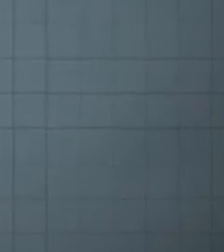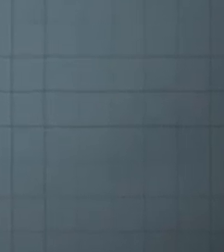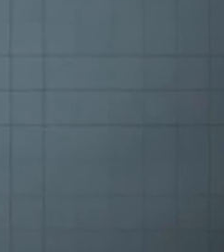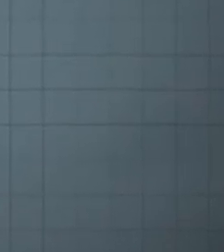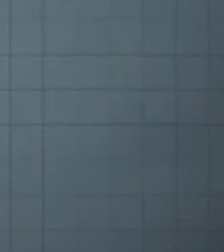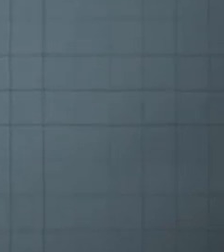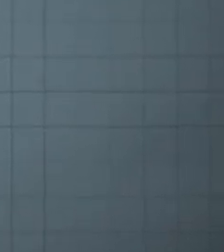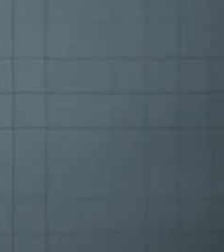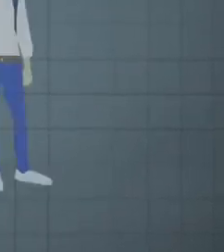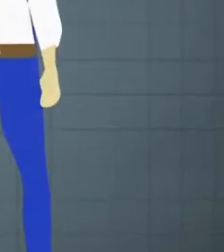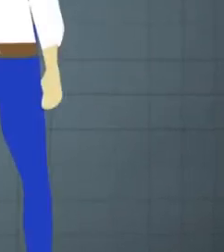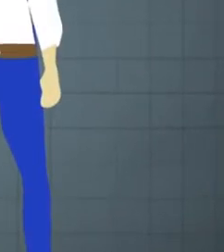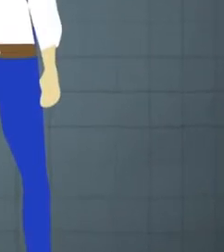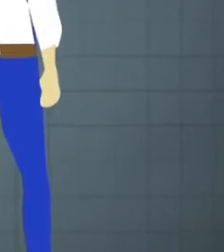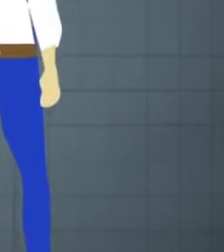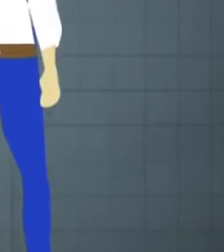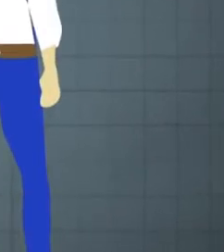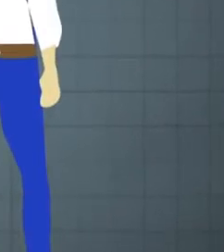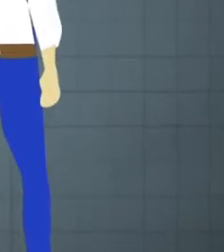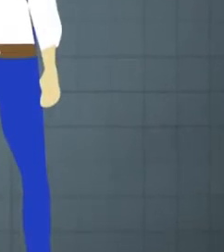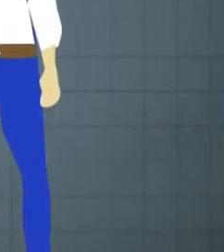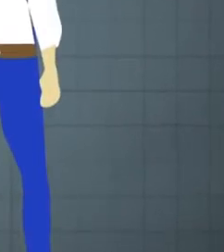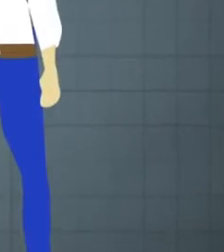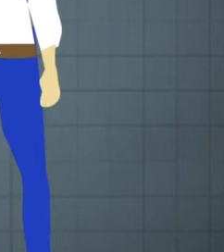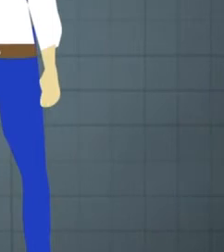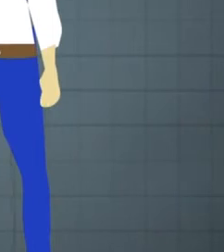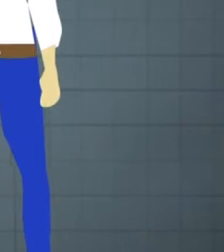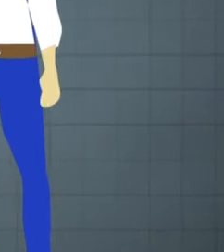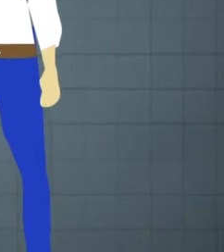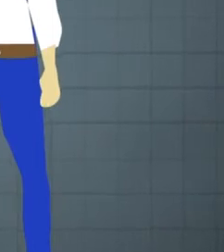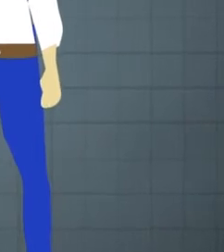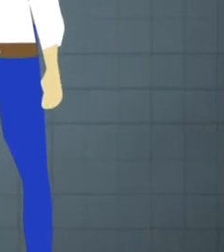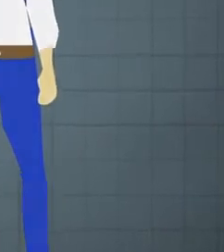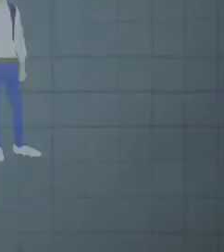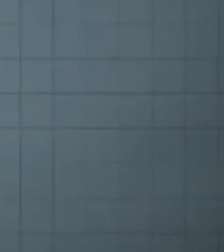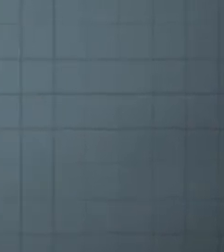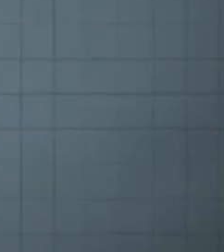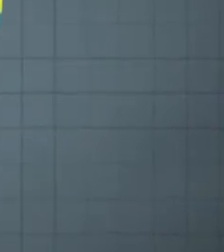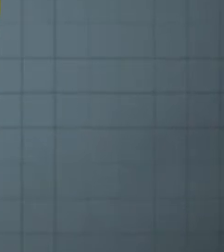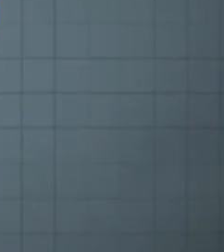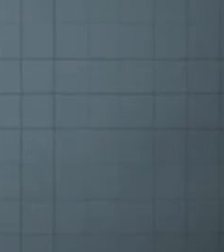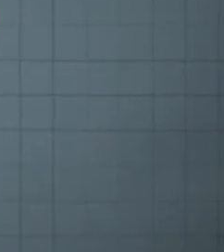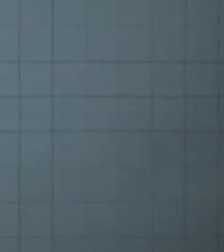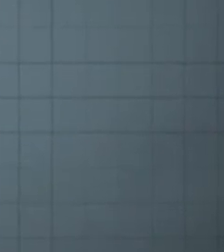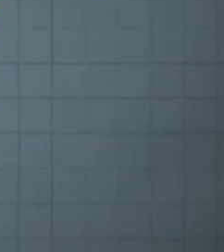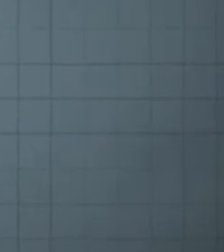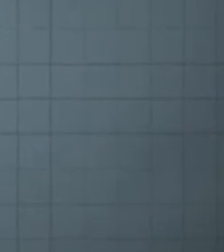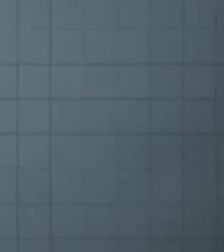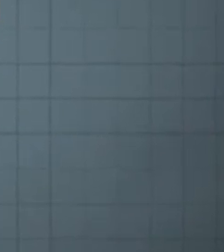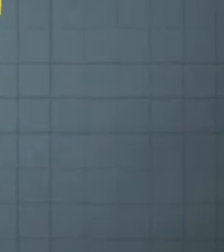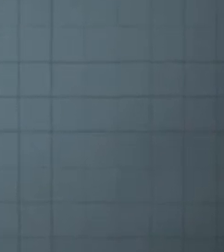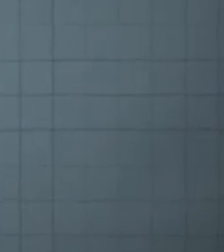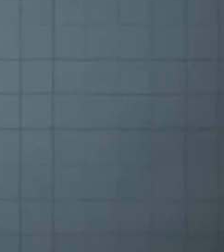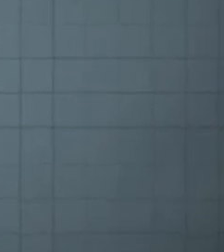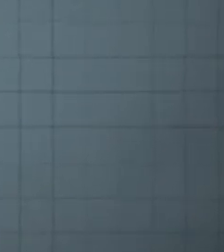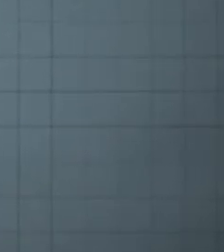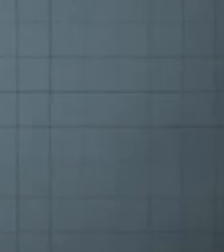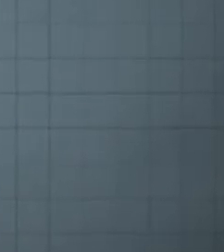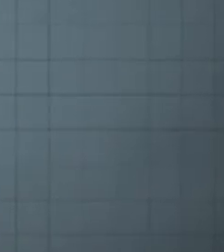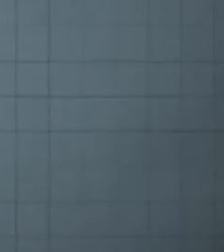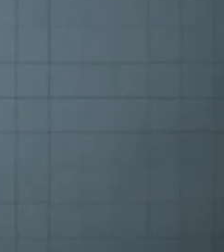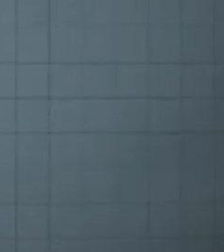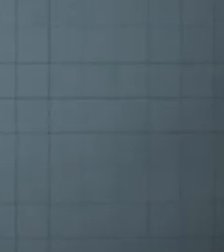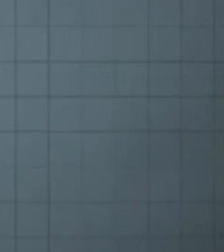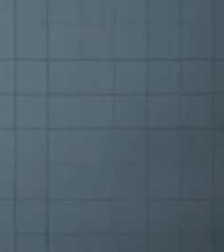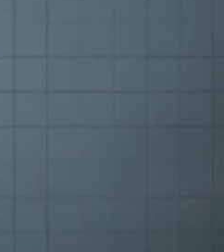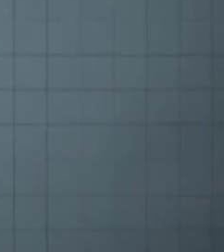estudiar administración. Yo economía. A mí me gusta la economía. Yo me preparo para ser doctora. Me